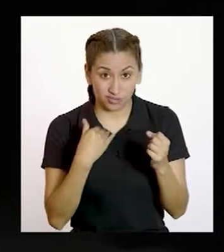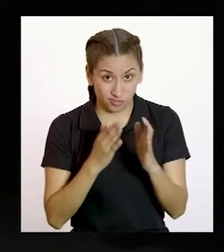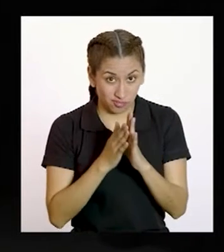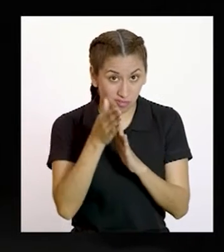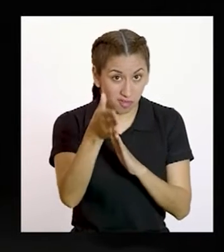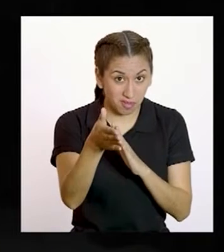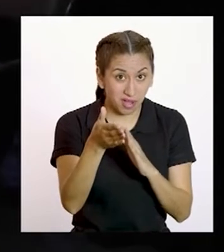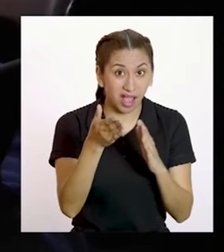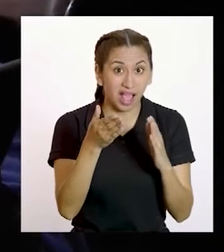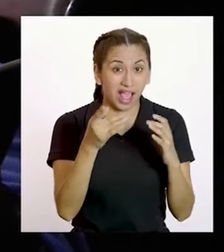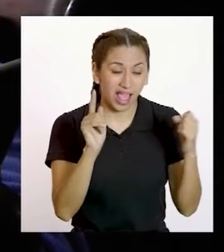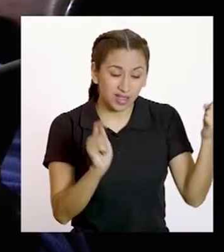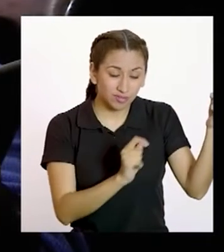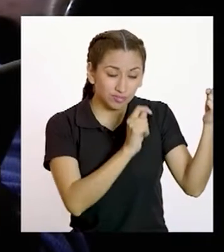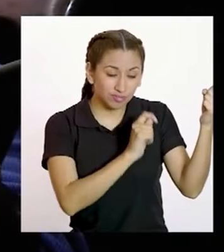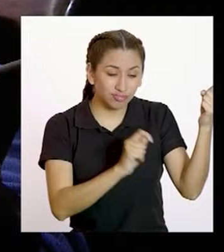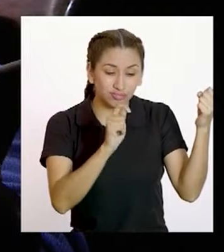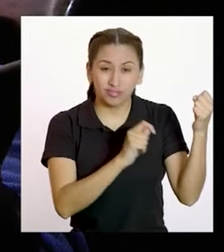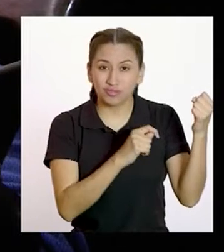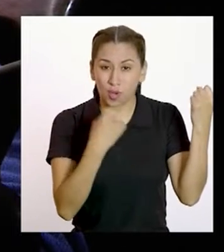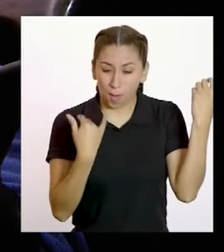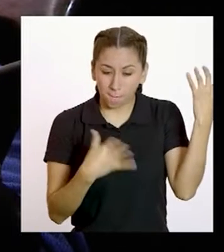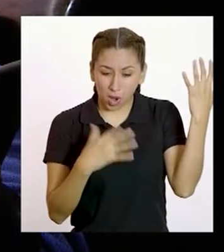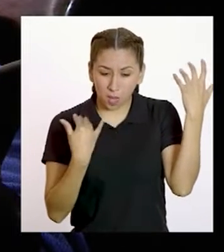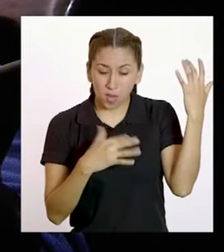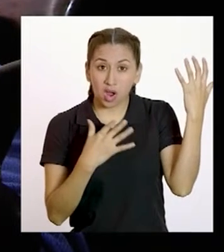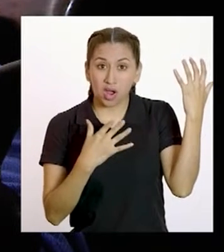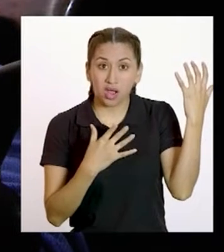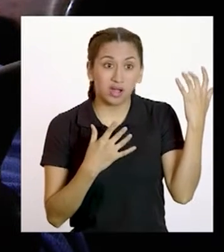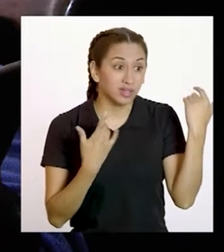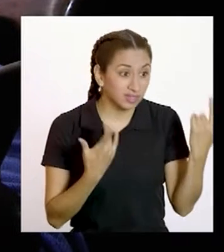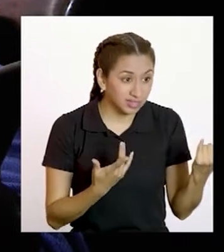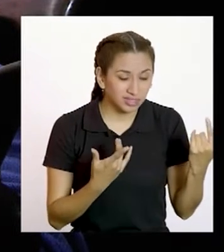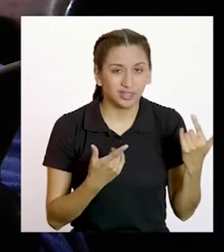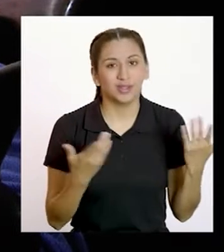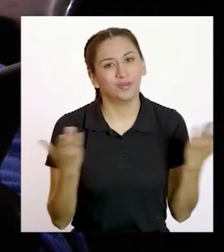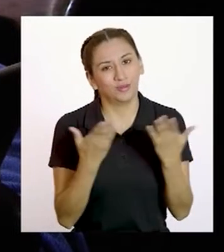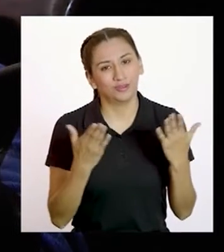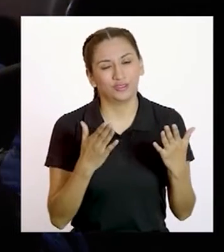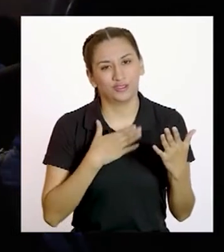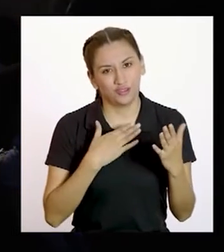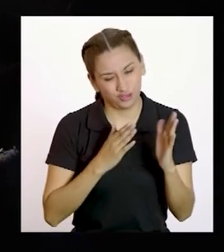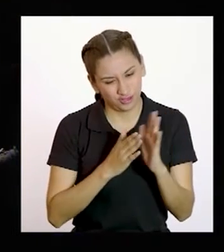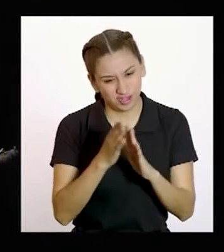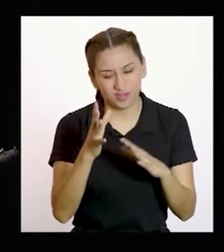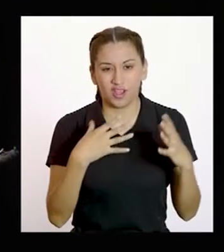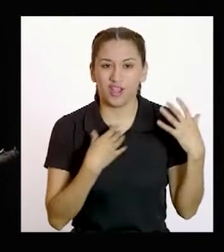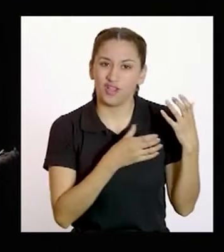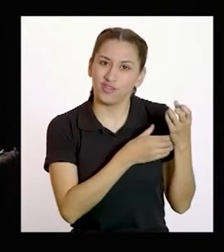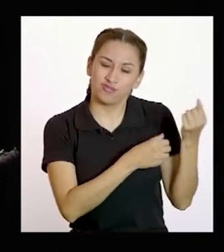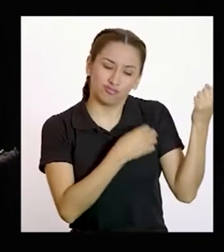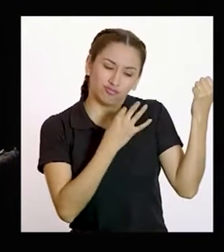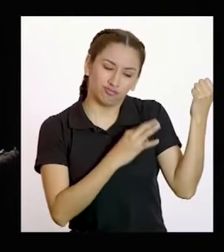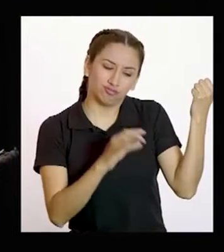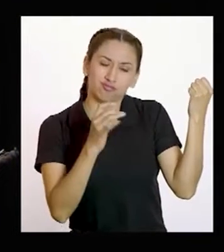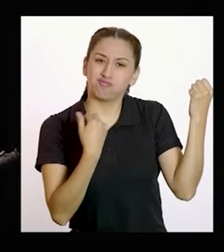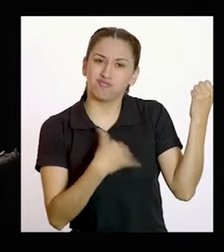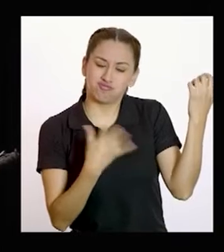Quieren que yo vaya a tocar Pampa de Amancáis. Por eso yo he llevado ese